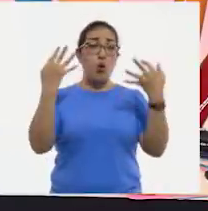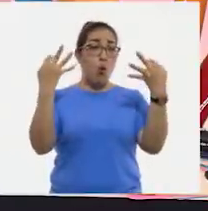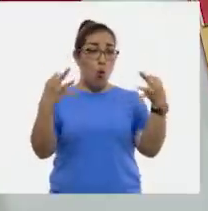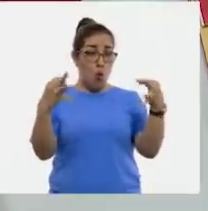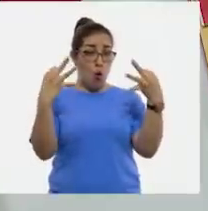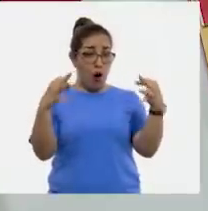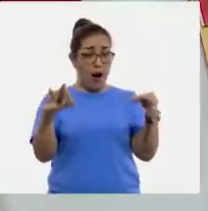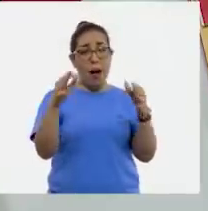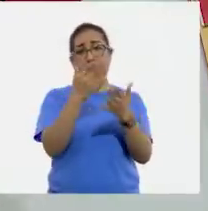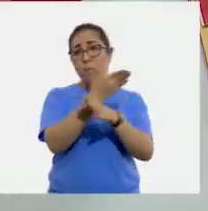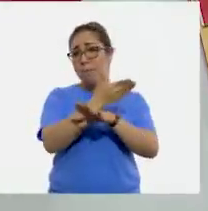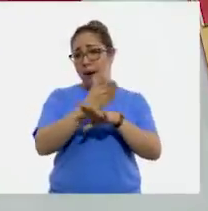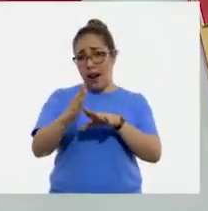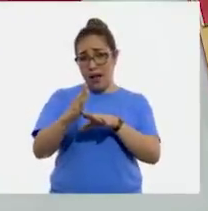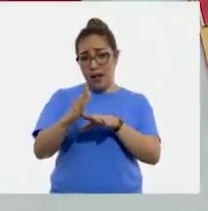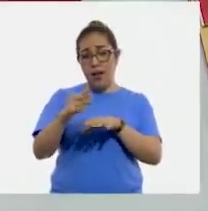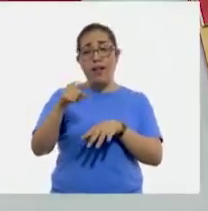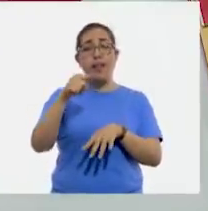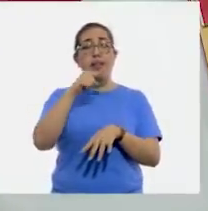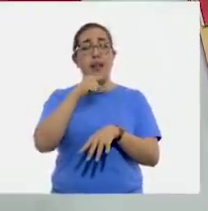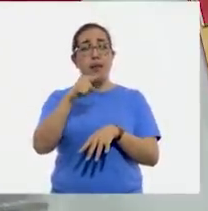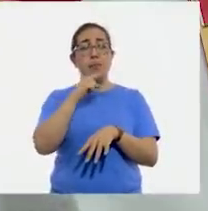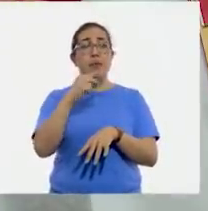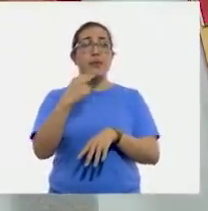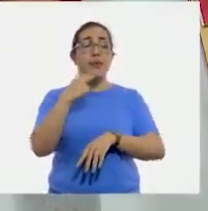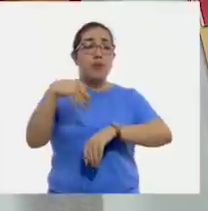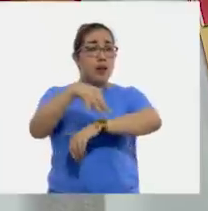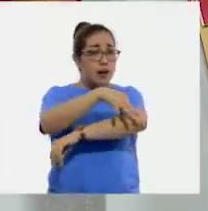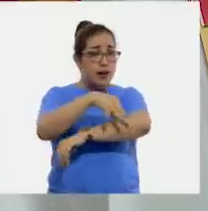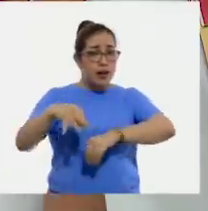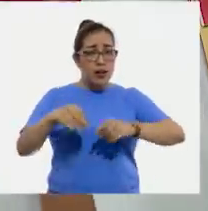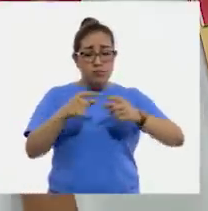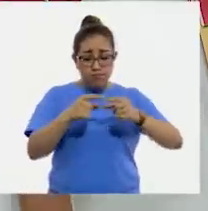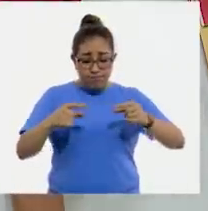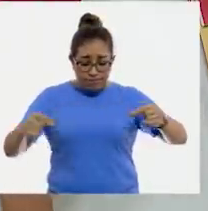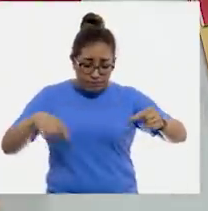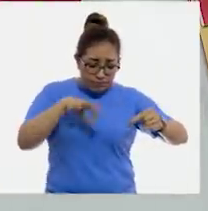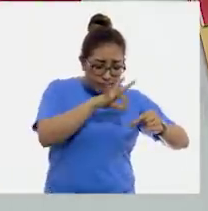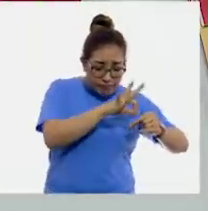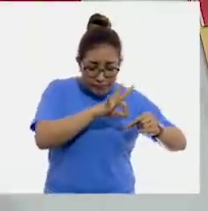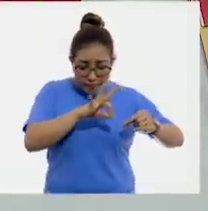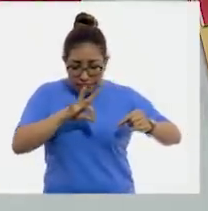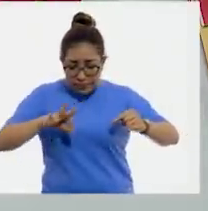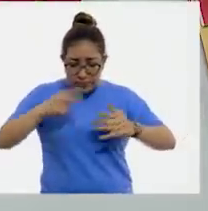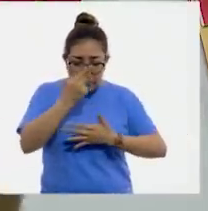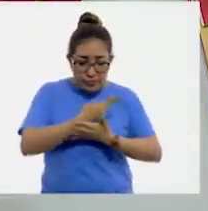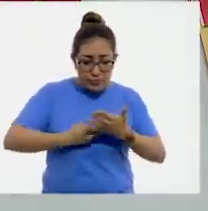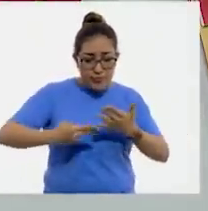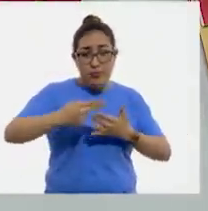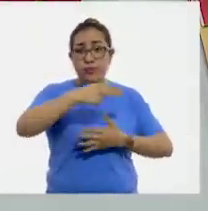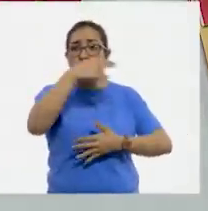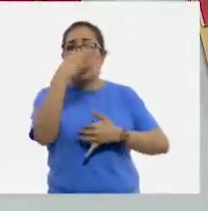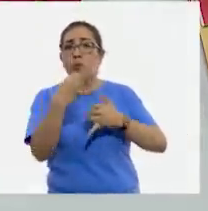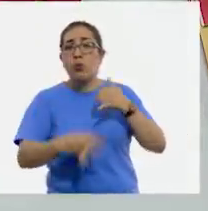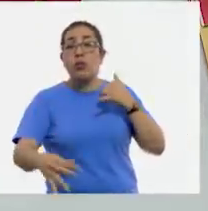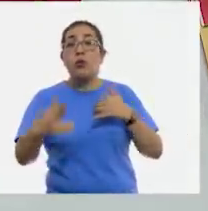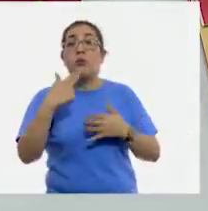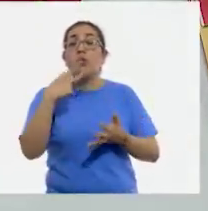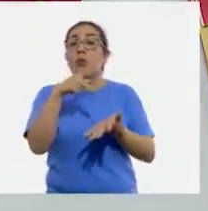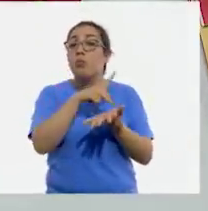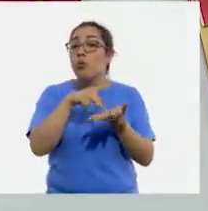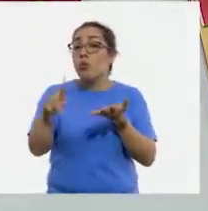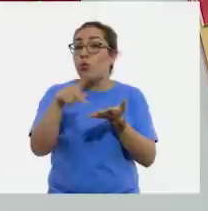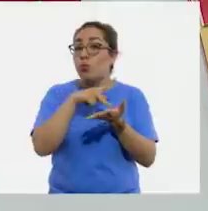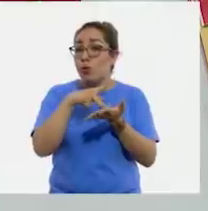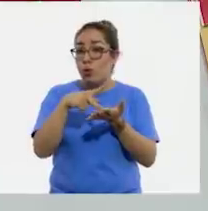en blanco, con ayuda de un lápiz y una regla, lo iremos dibujando. Al final lo marcaremos con un plumón de la siguiente manera. Es